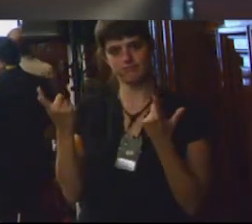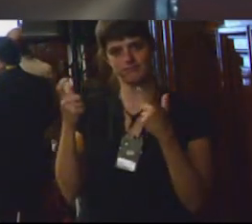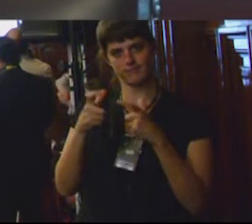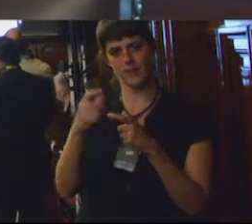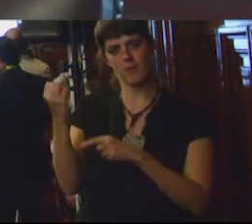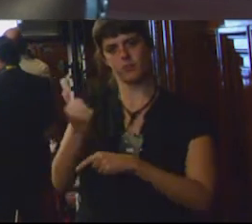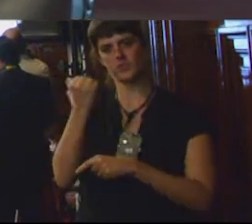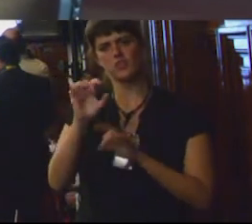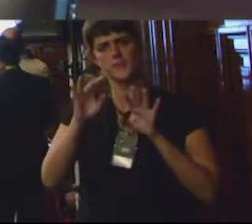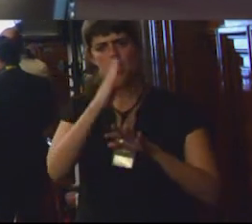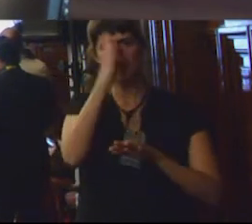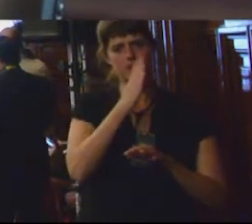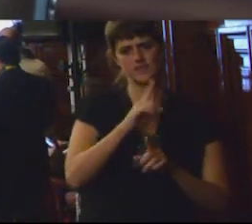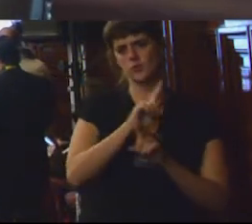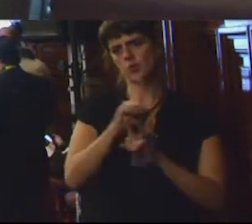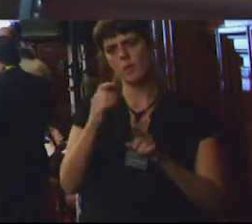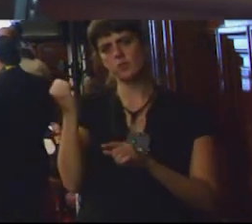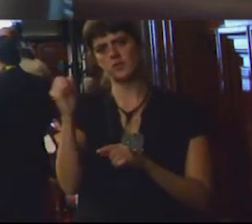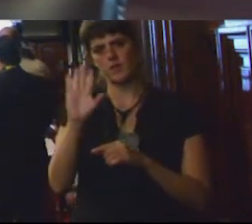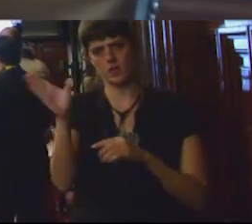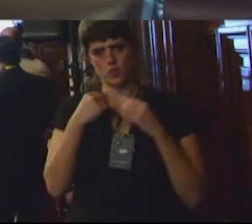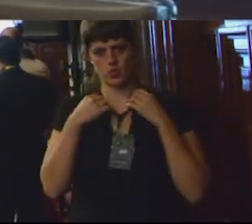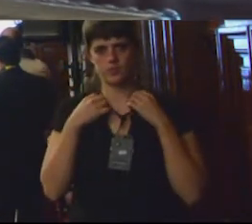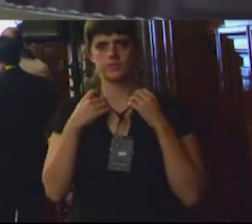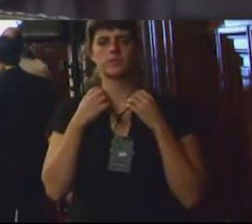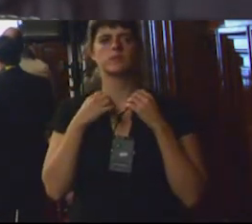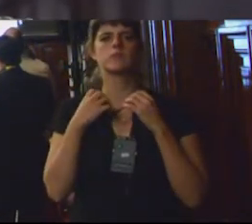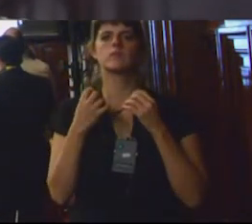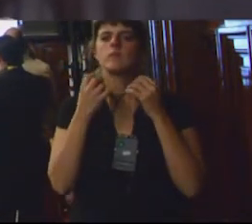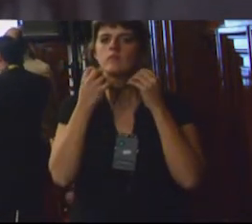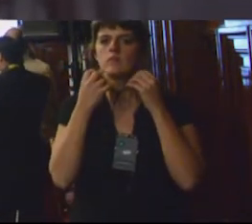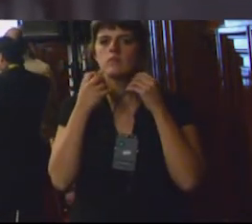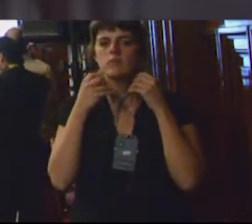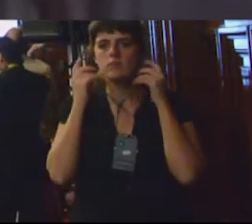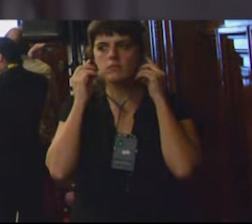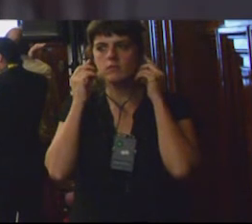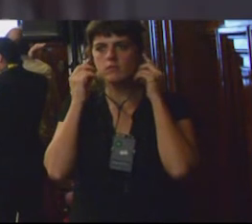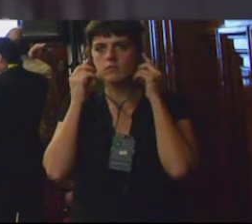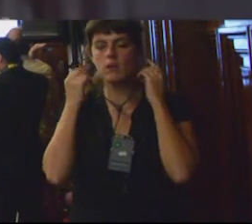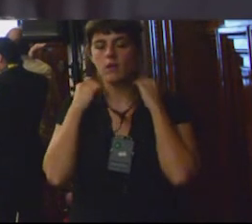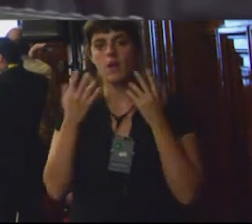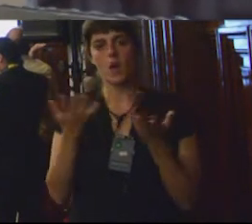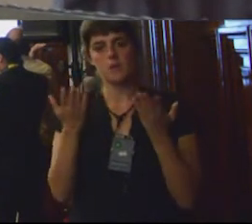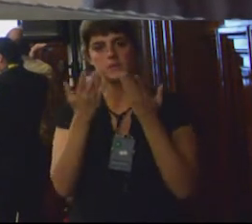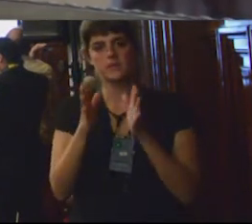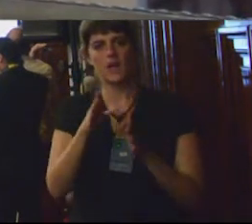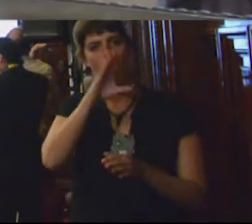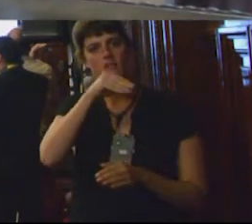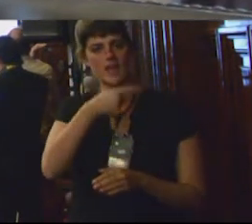para Brasil, sino para la región. Y ahora voy a comenzar a hablar en español